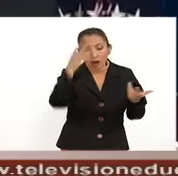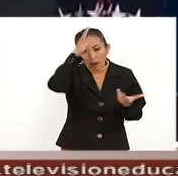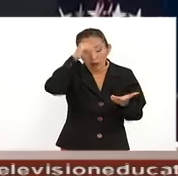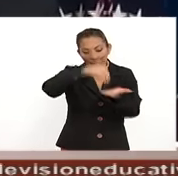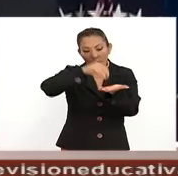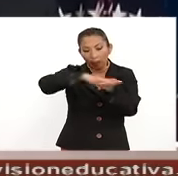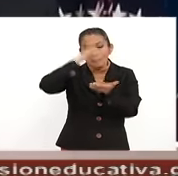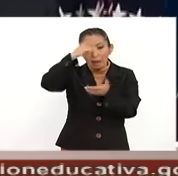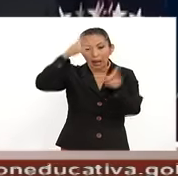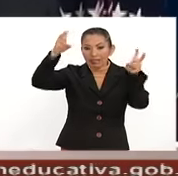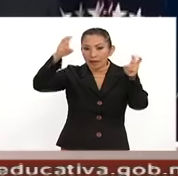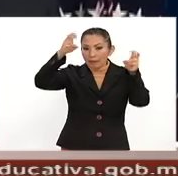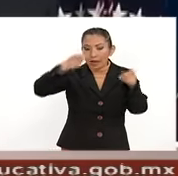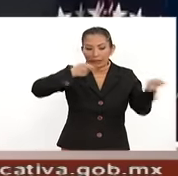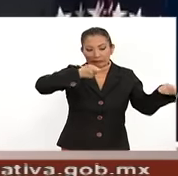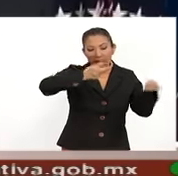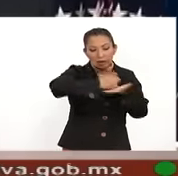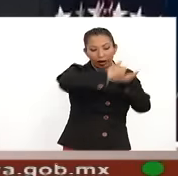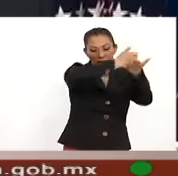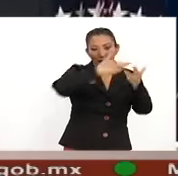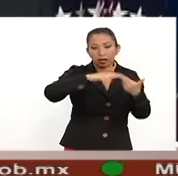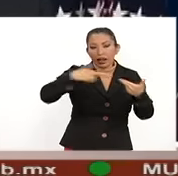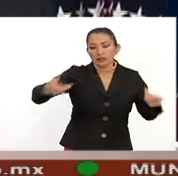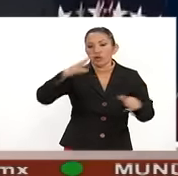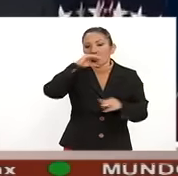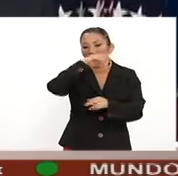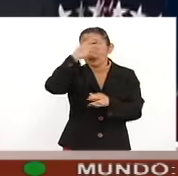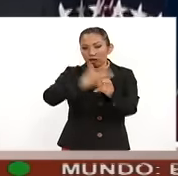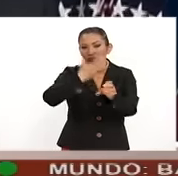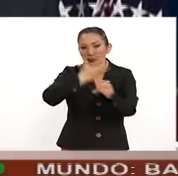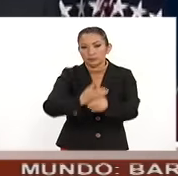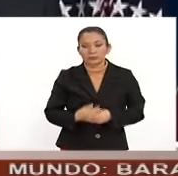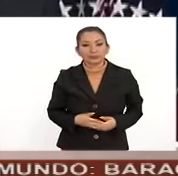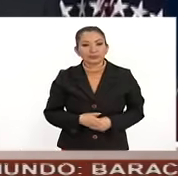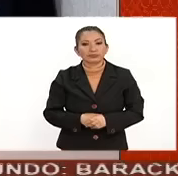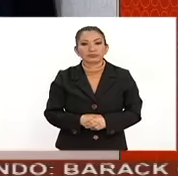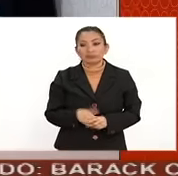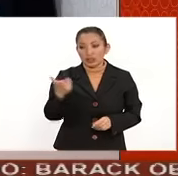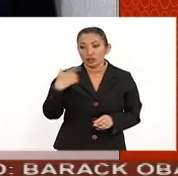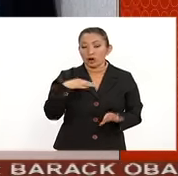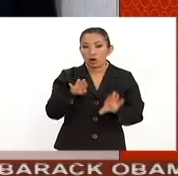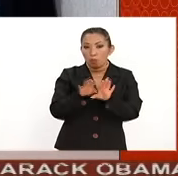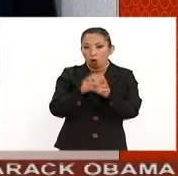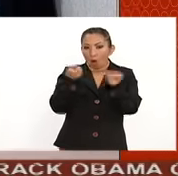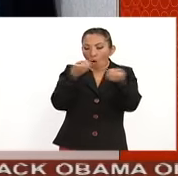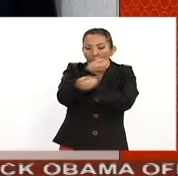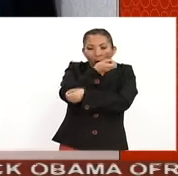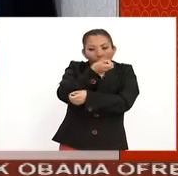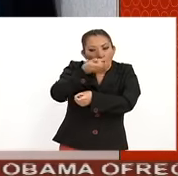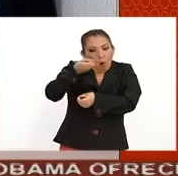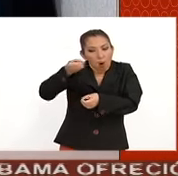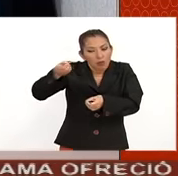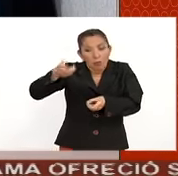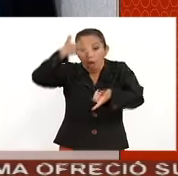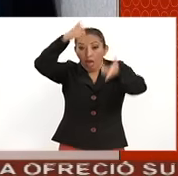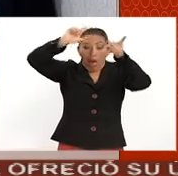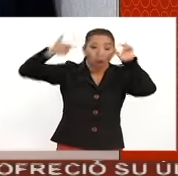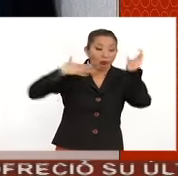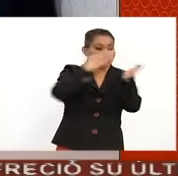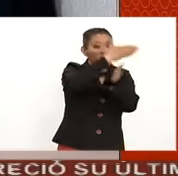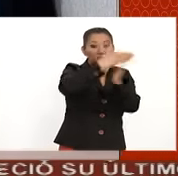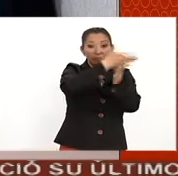para seguir con este tema de la regularización de la relación bilateral. Así es una manera de poner orden en este tipo de nueva etapa de las